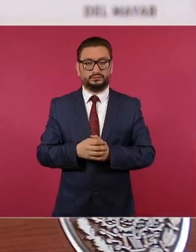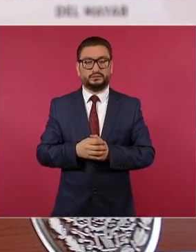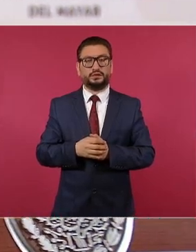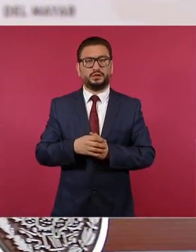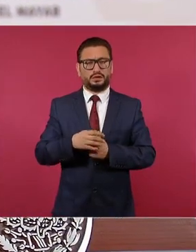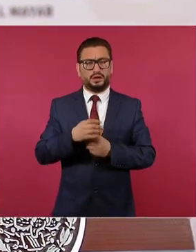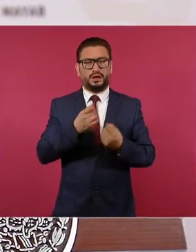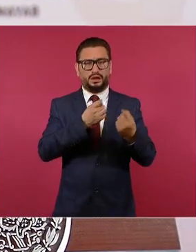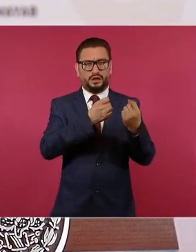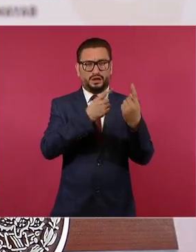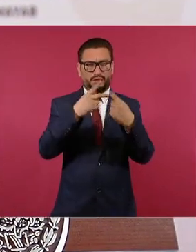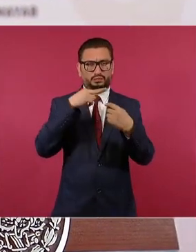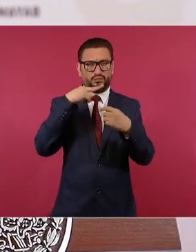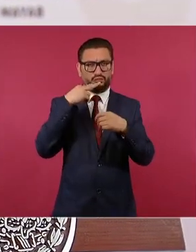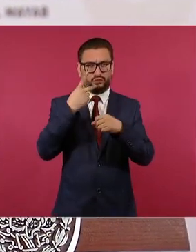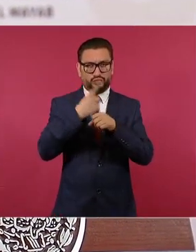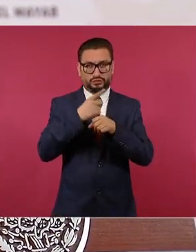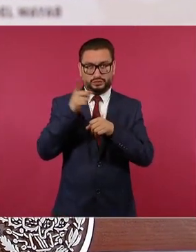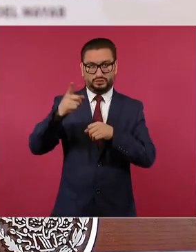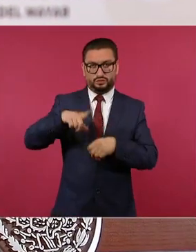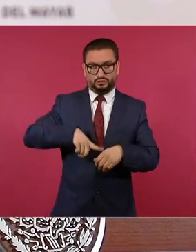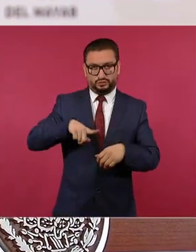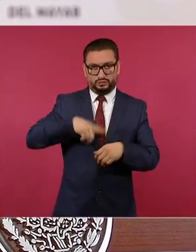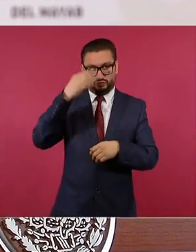buena voluntad de parte del gobierno cubano